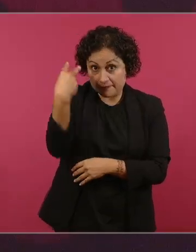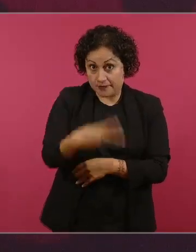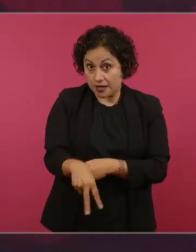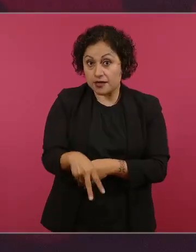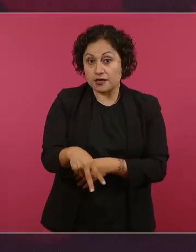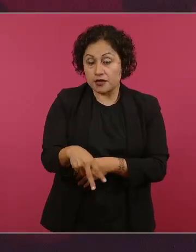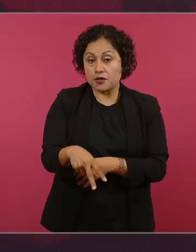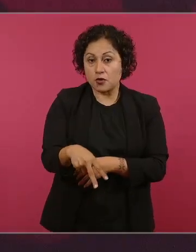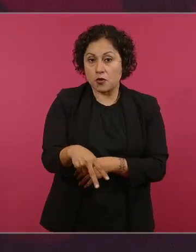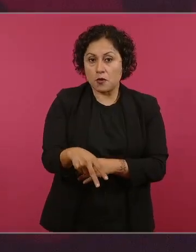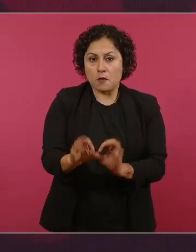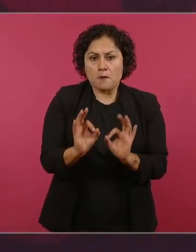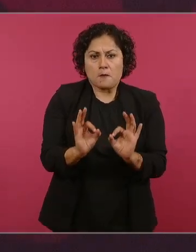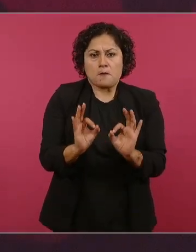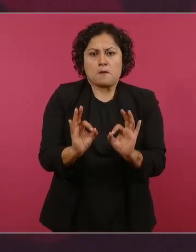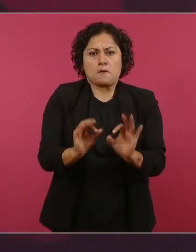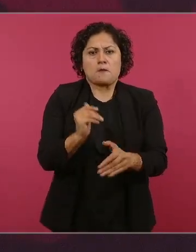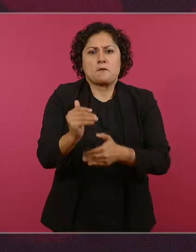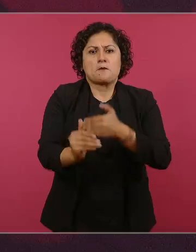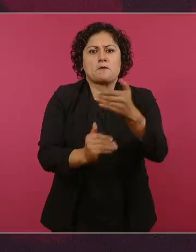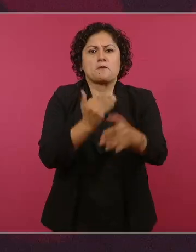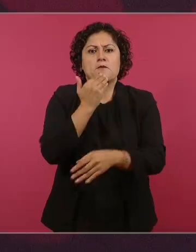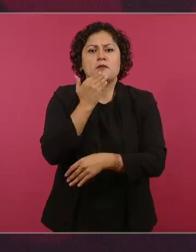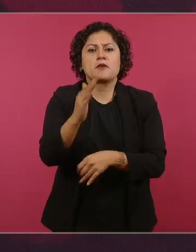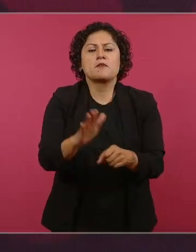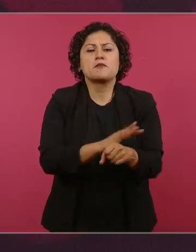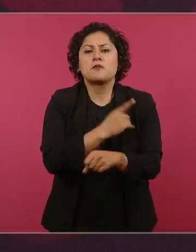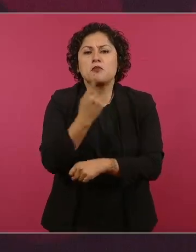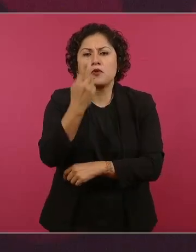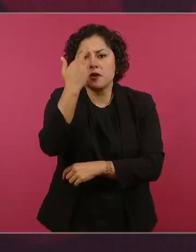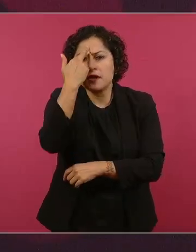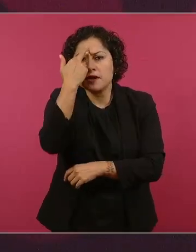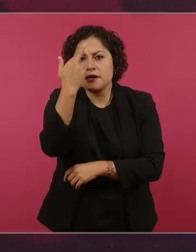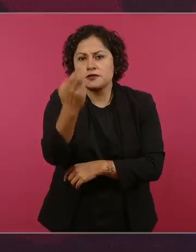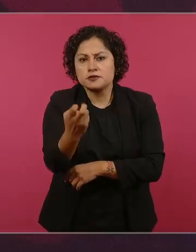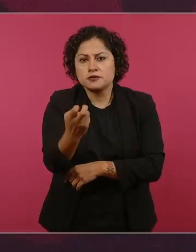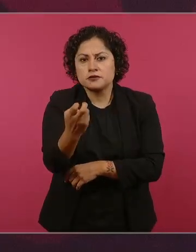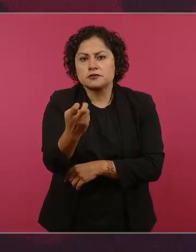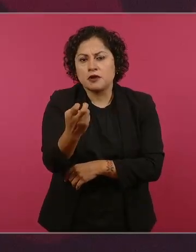entre otras cosas, con la inversión extranjera,